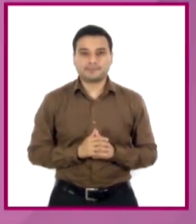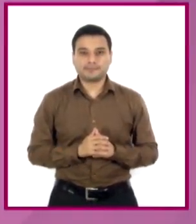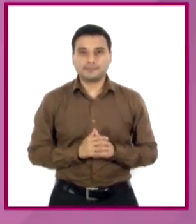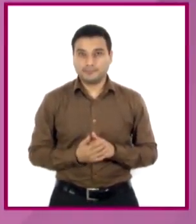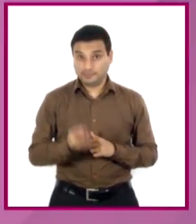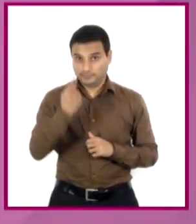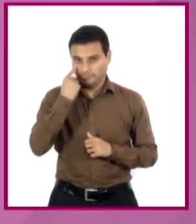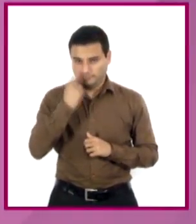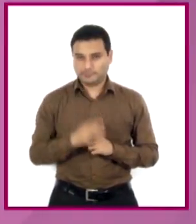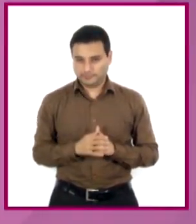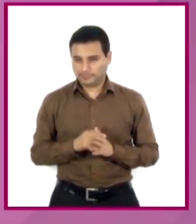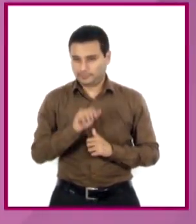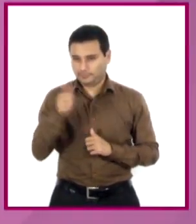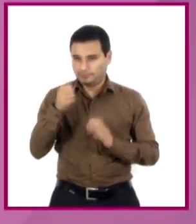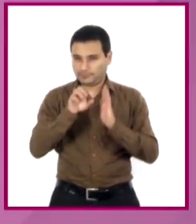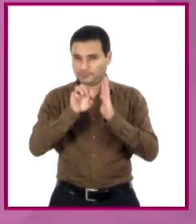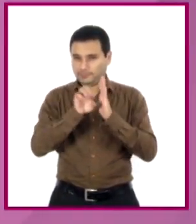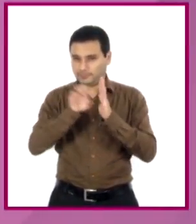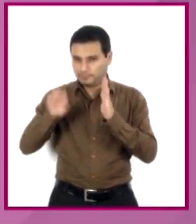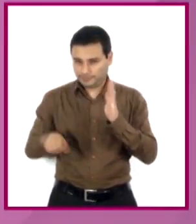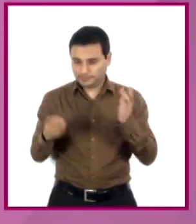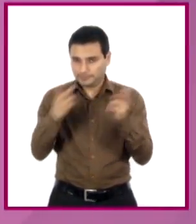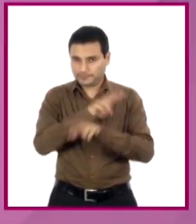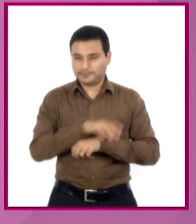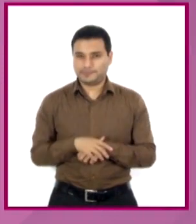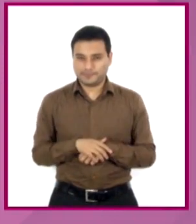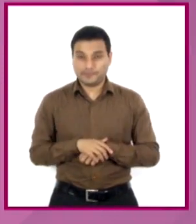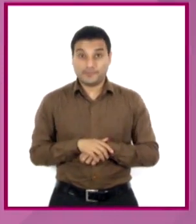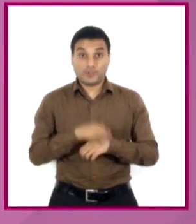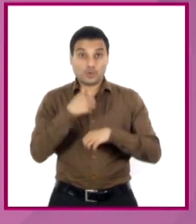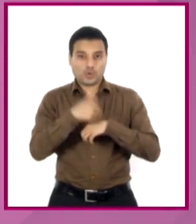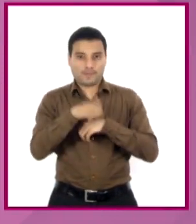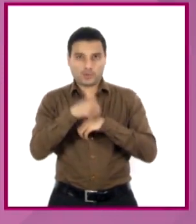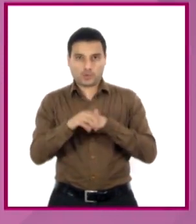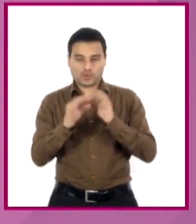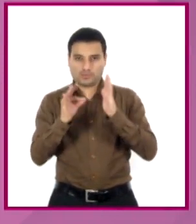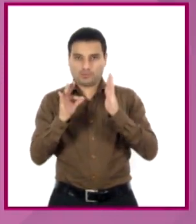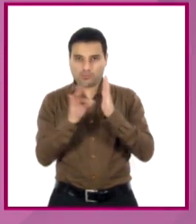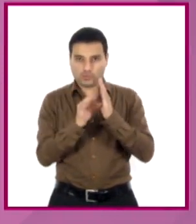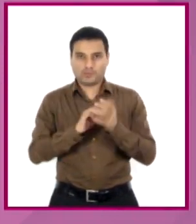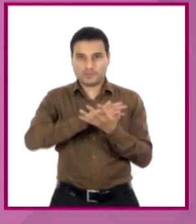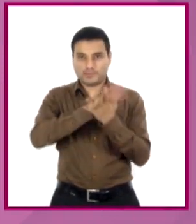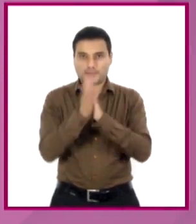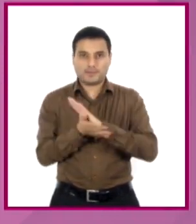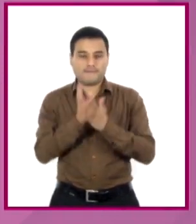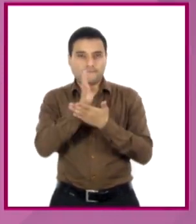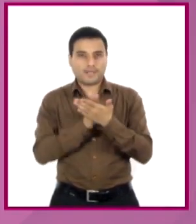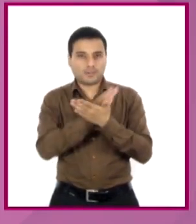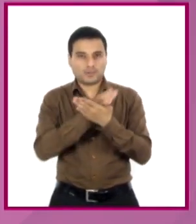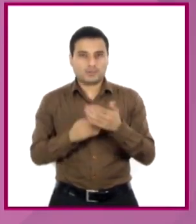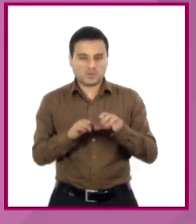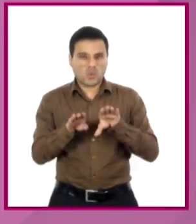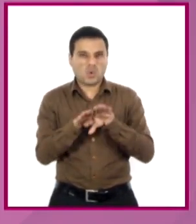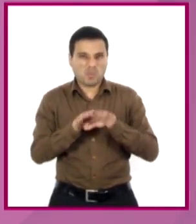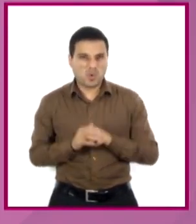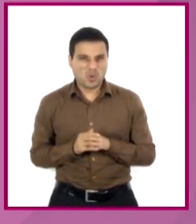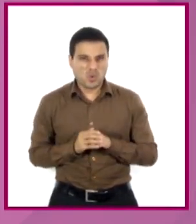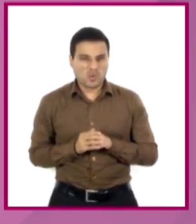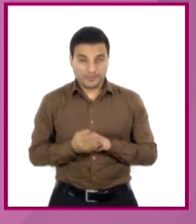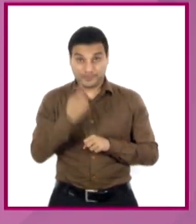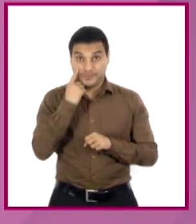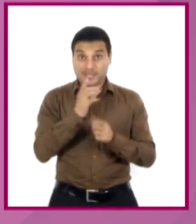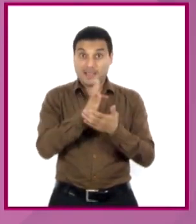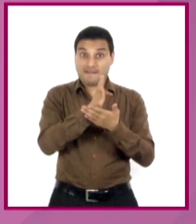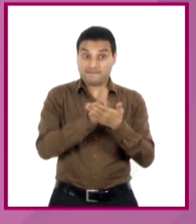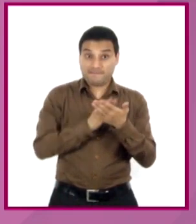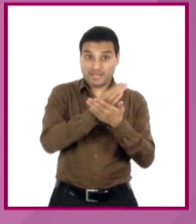Finalmente, veamos la situación inversa, los decimales que se convierten en fracciones. De la misma manera que una fracción